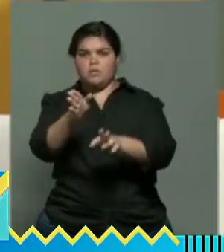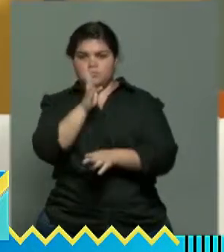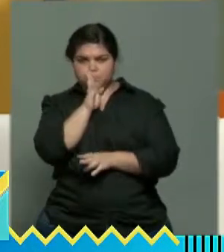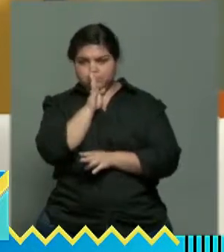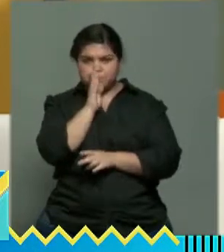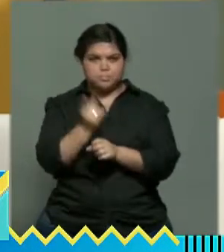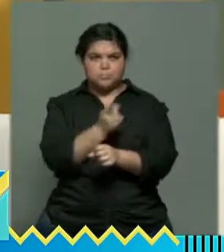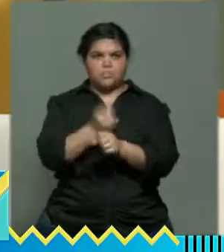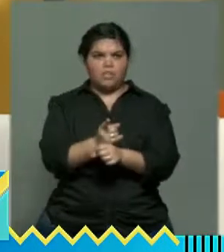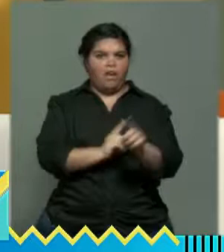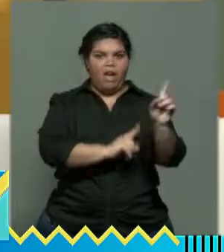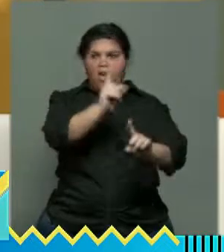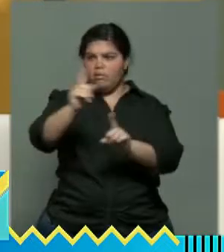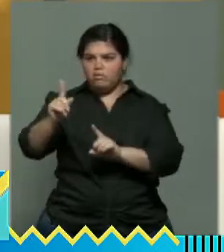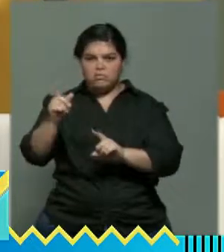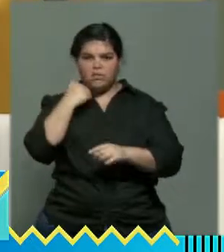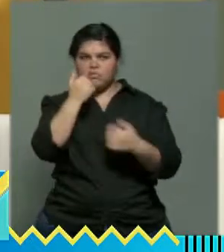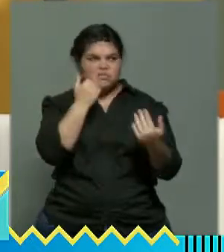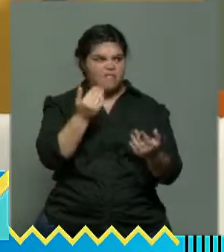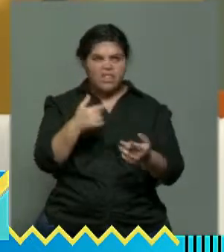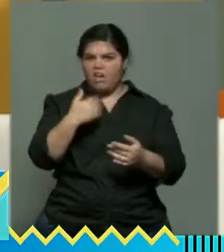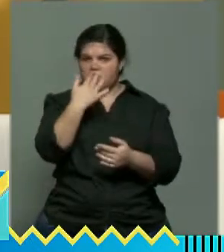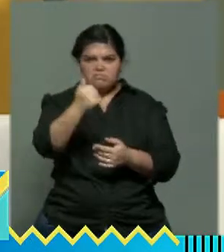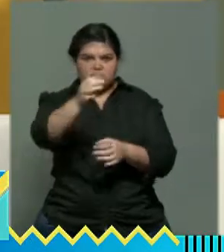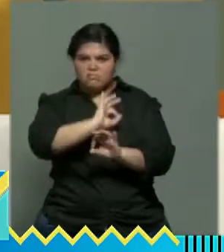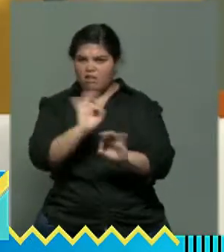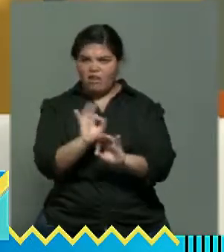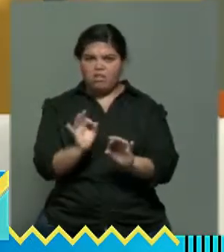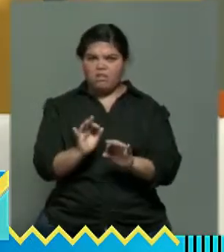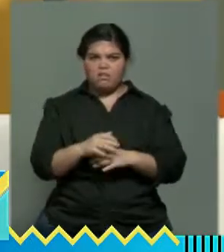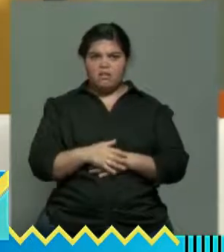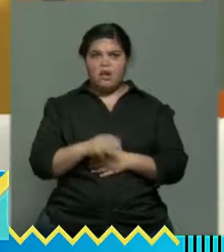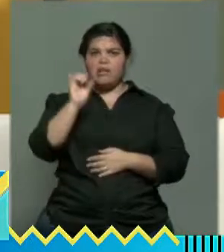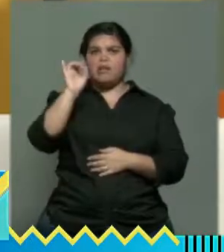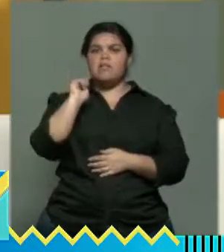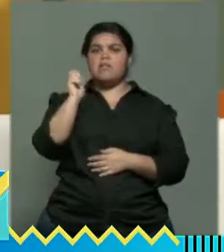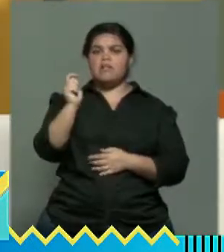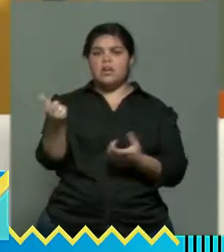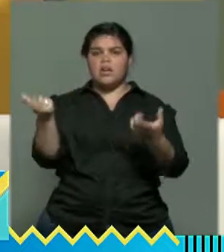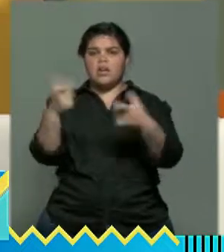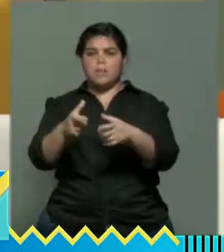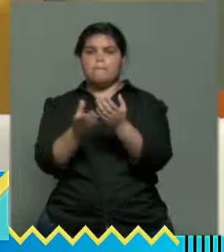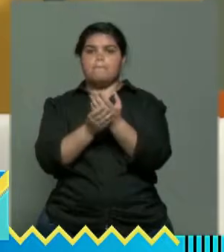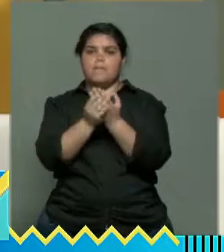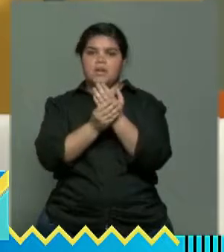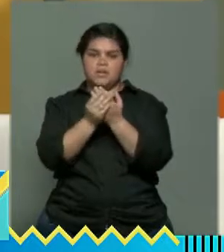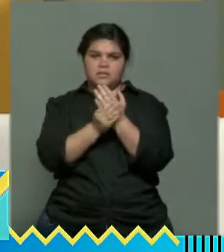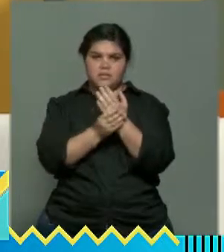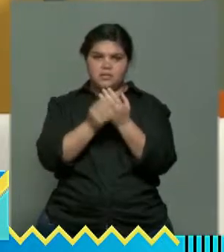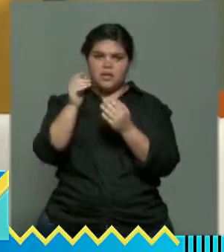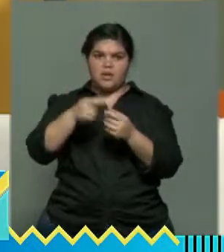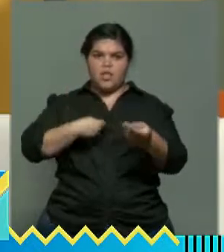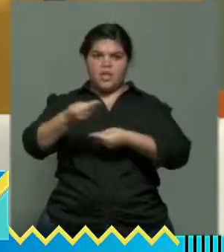ministros no sabían, no habían participado, o sea, solamente participó el grupo del Ministerio de Hacienda. Entonces